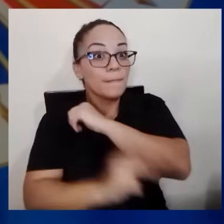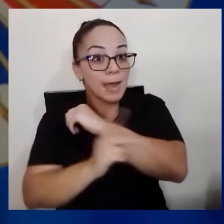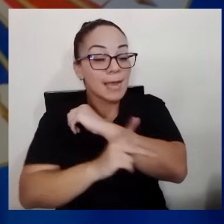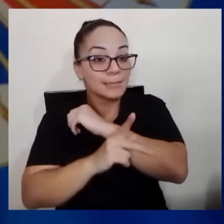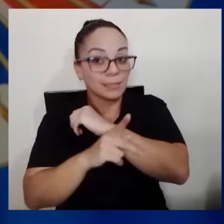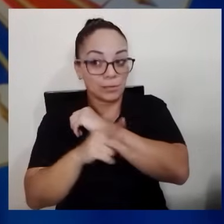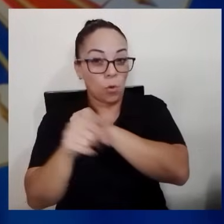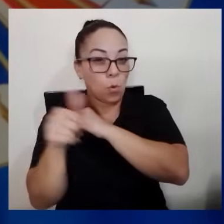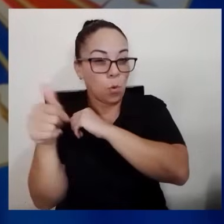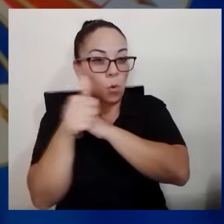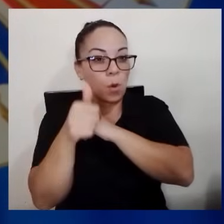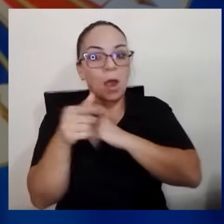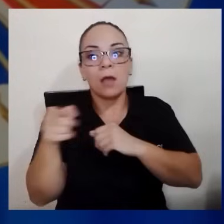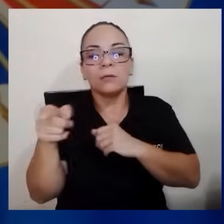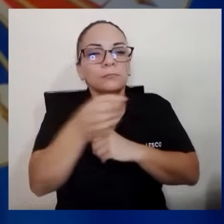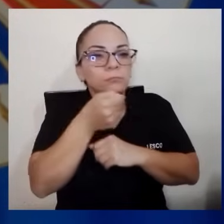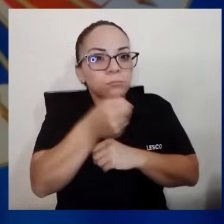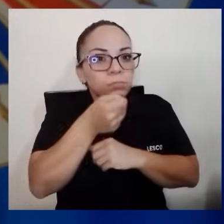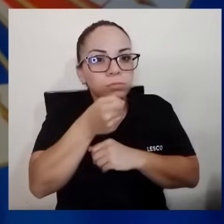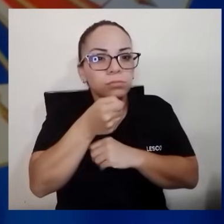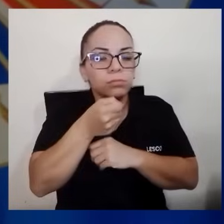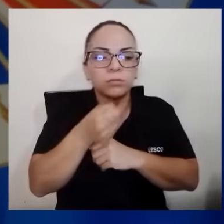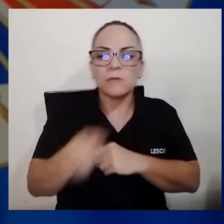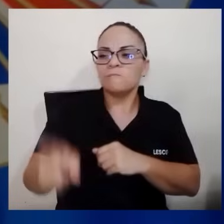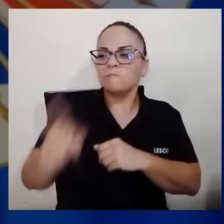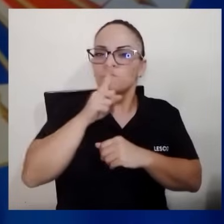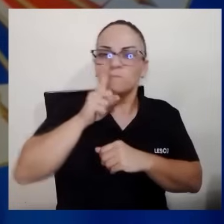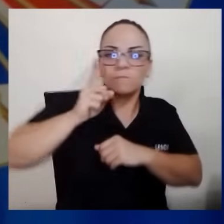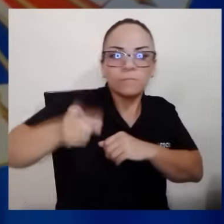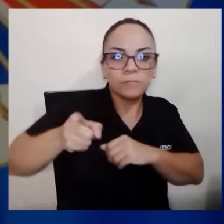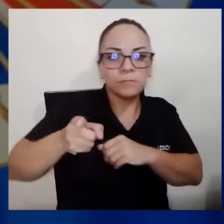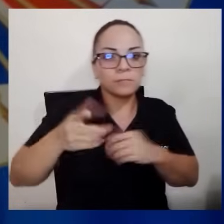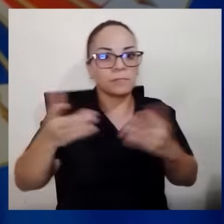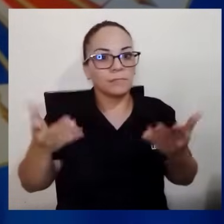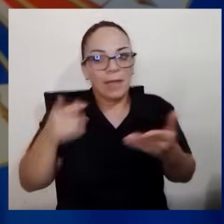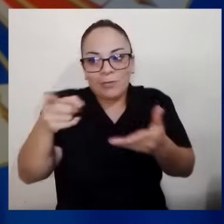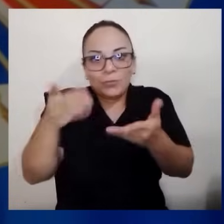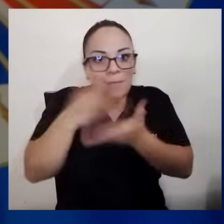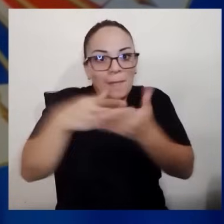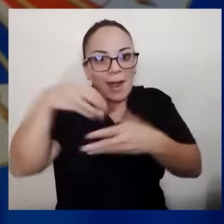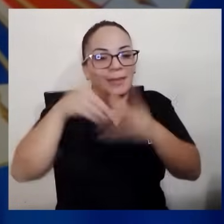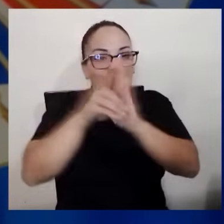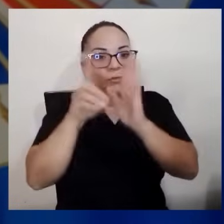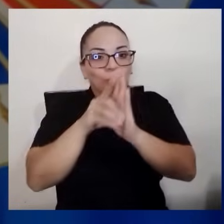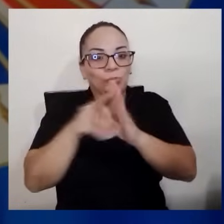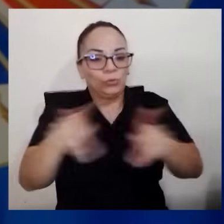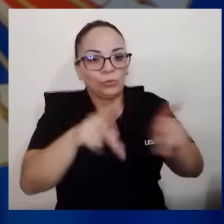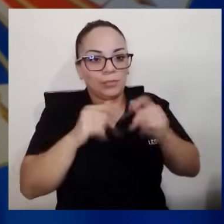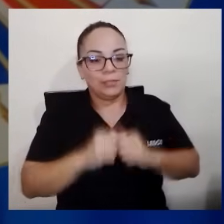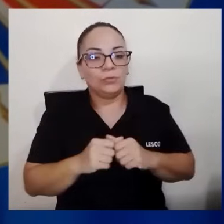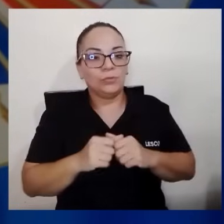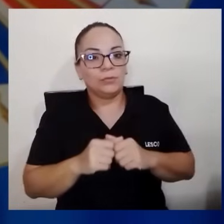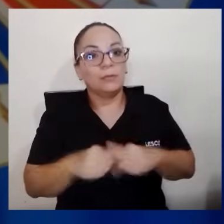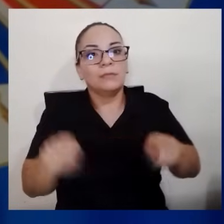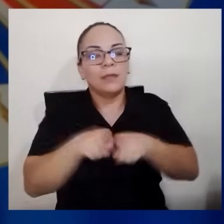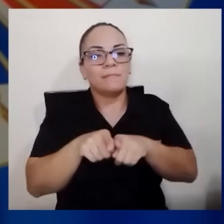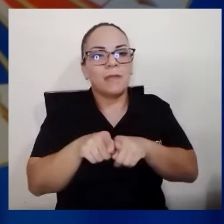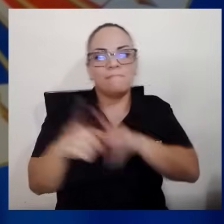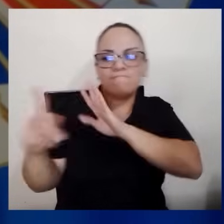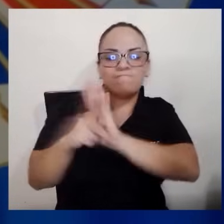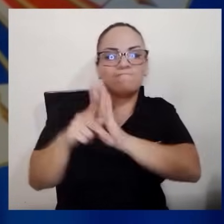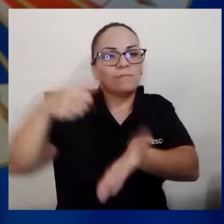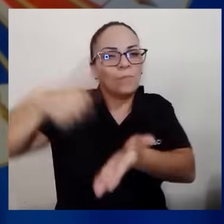limitaciones al ejercicio de los Derechos ciudadanos al mismo voto o